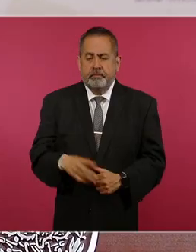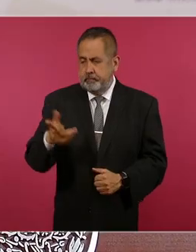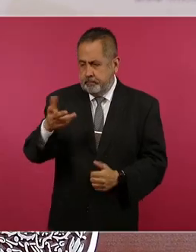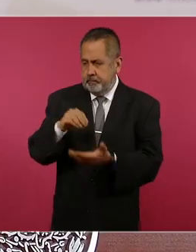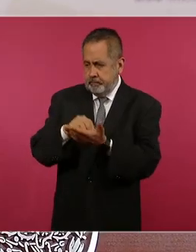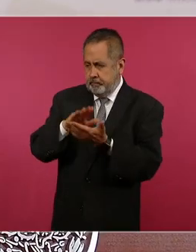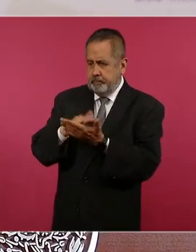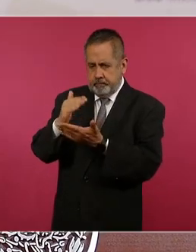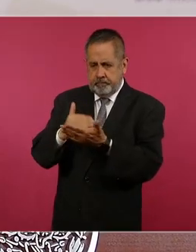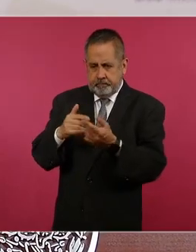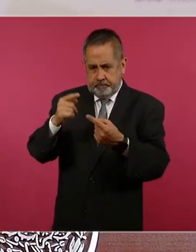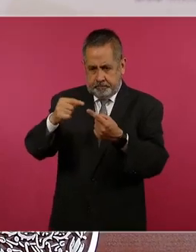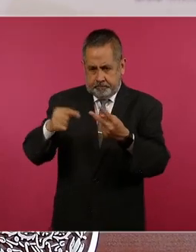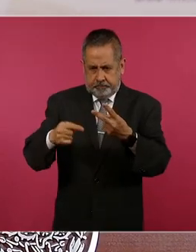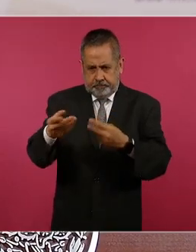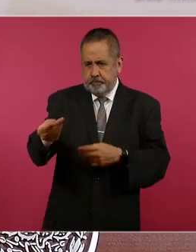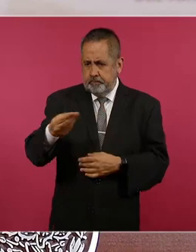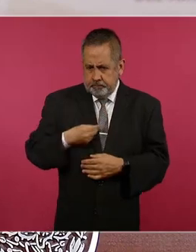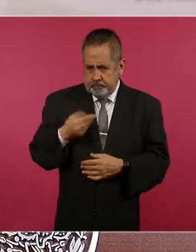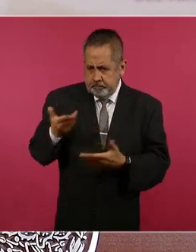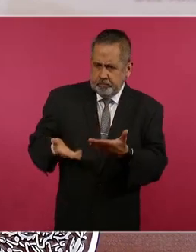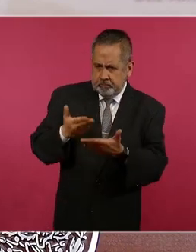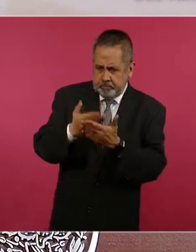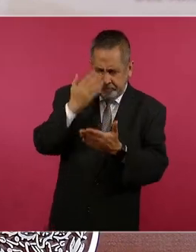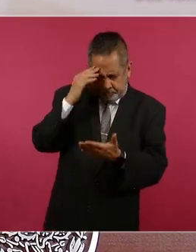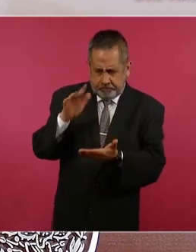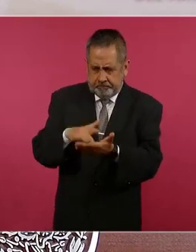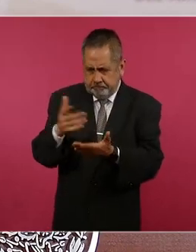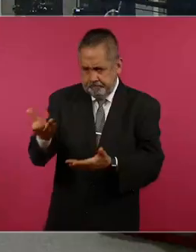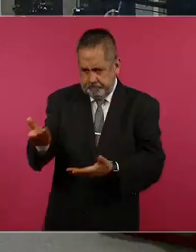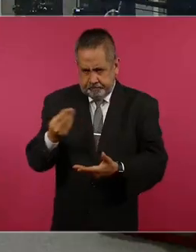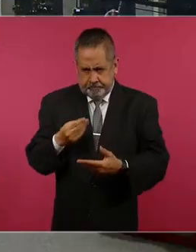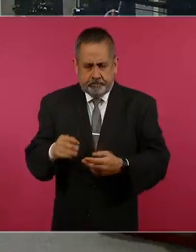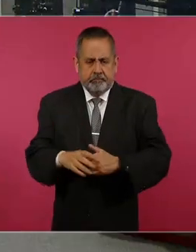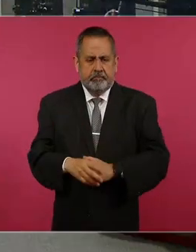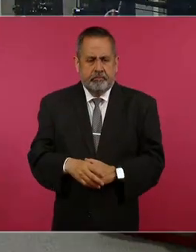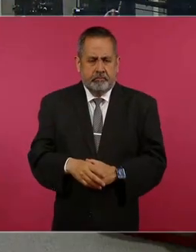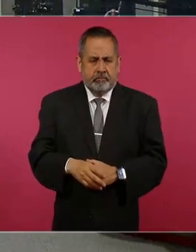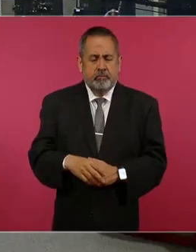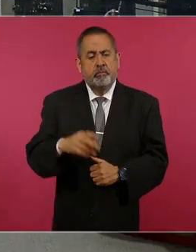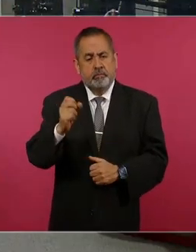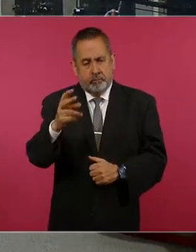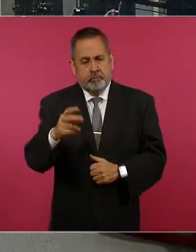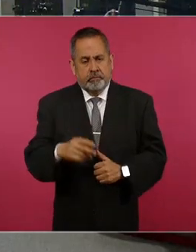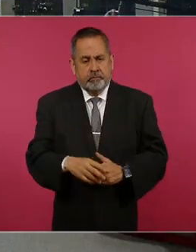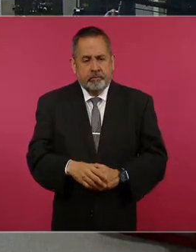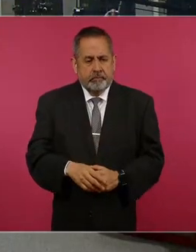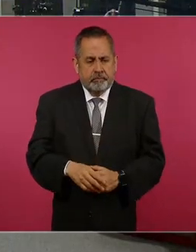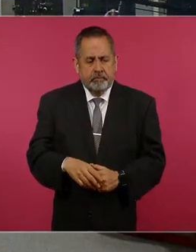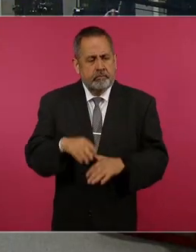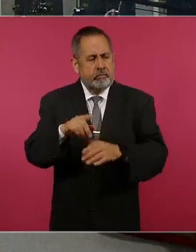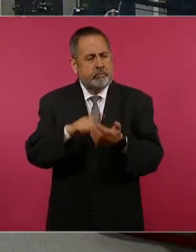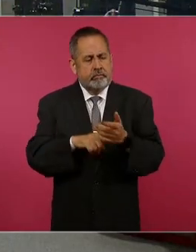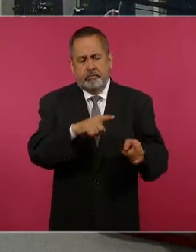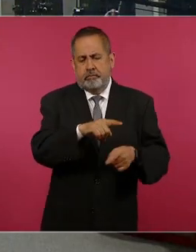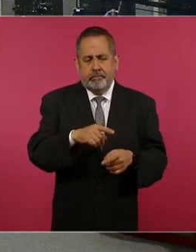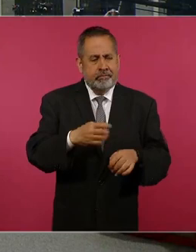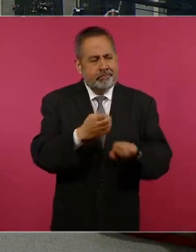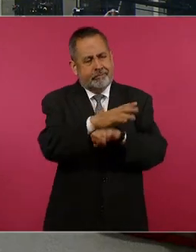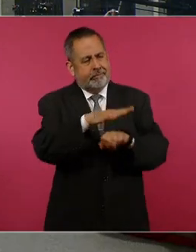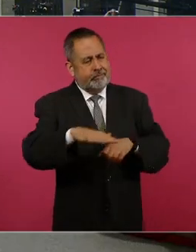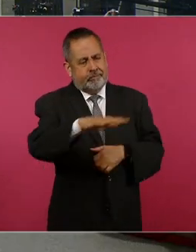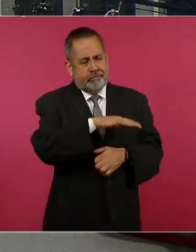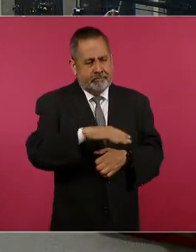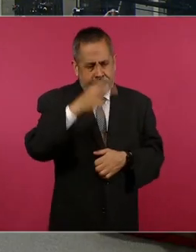sobre todo lo que estás planteando, lo de Nicolás Romero y